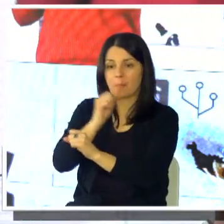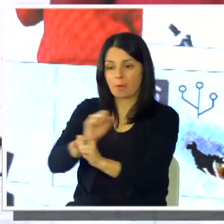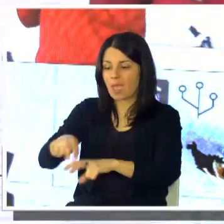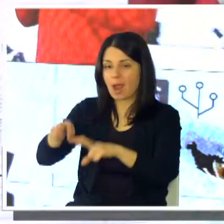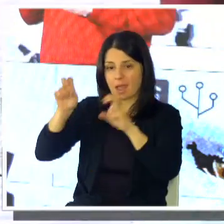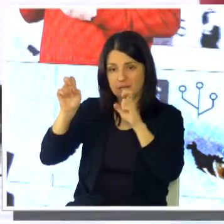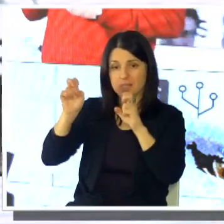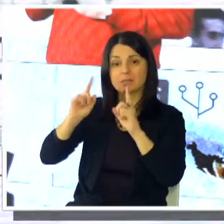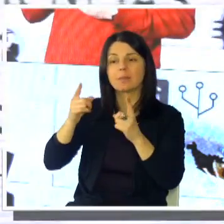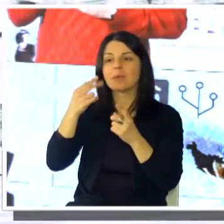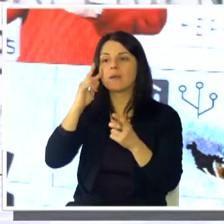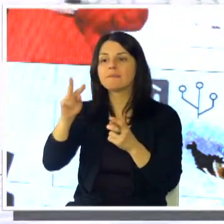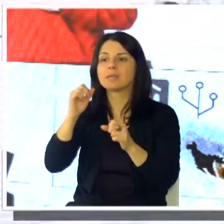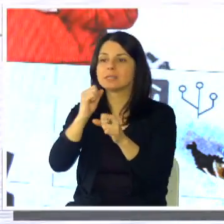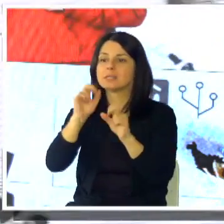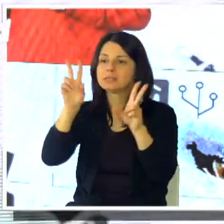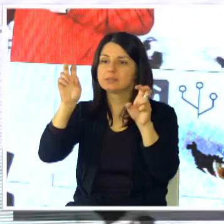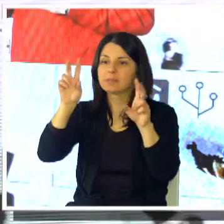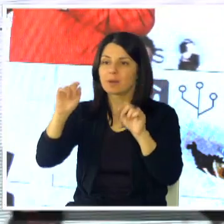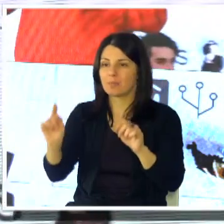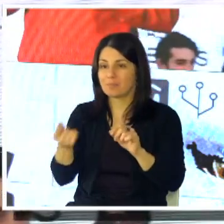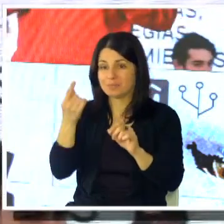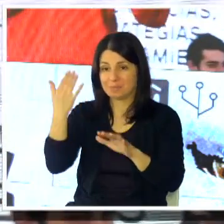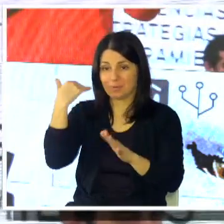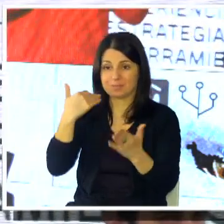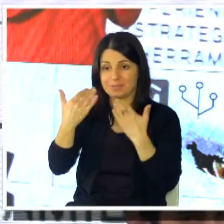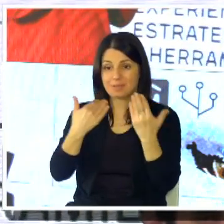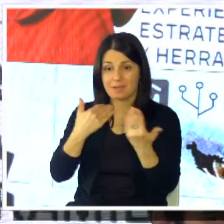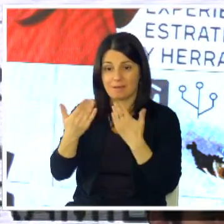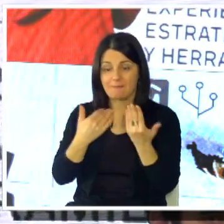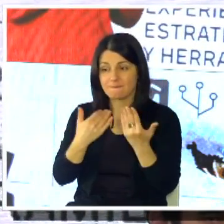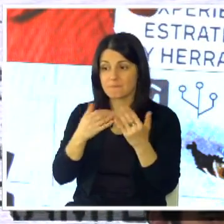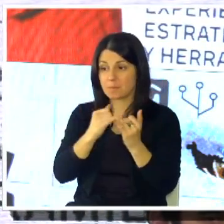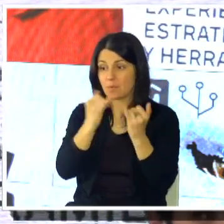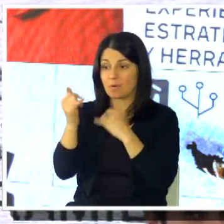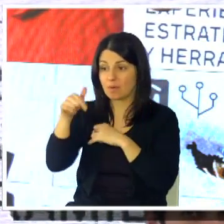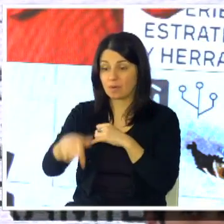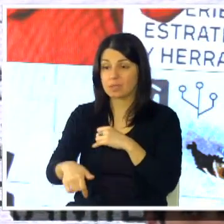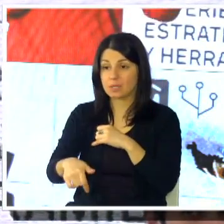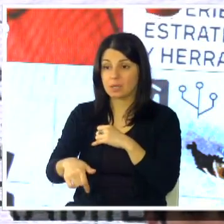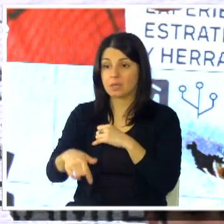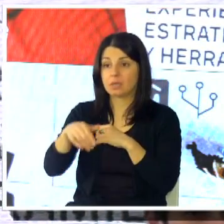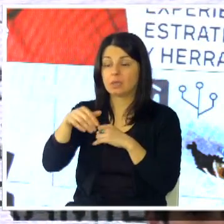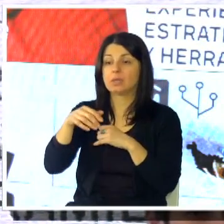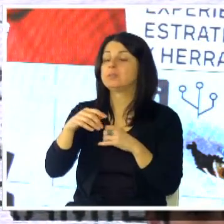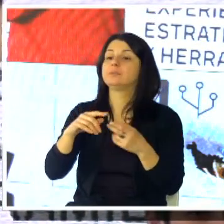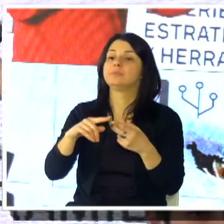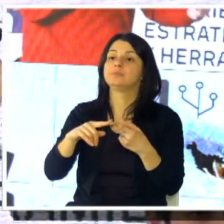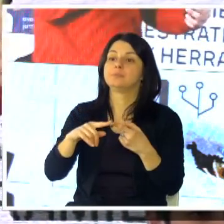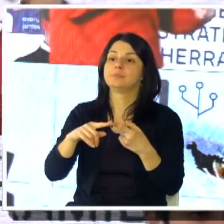tocar temas como al principio que se habló del día de hoy, de machine learning,